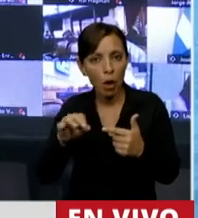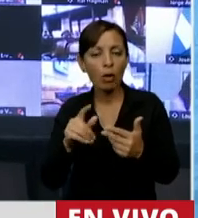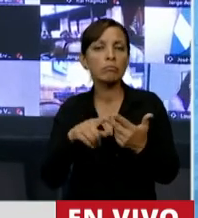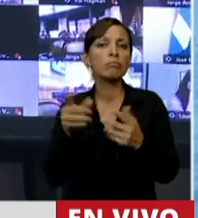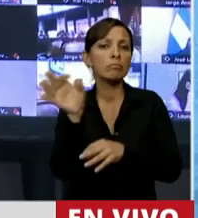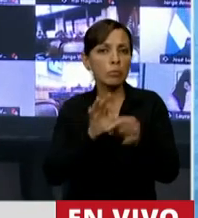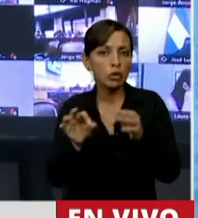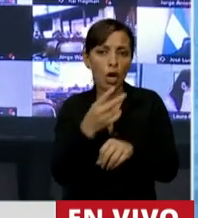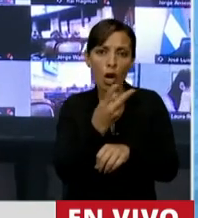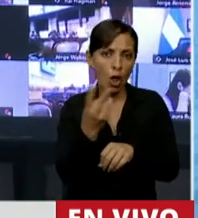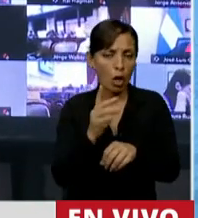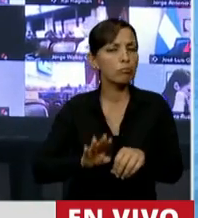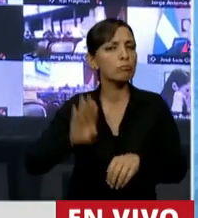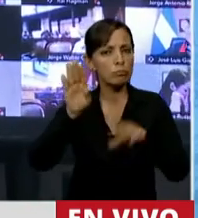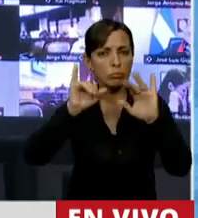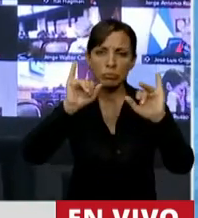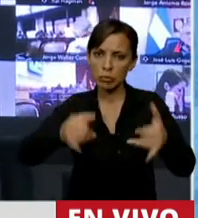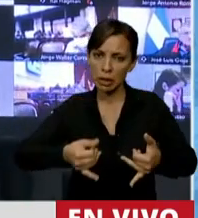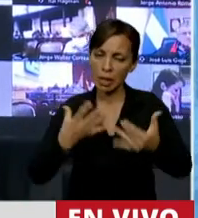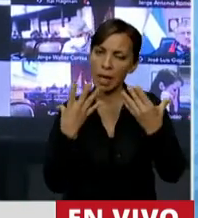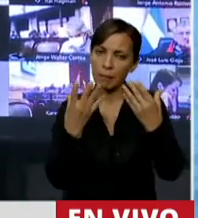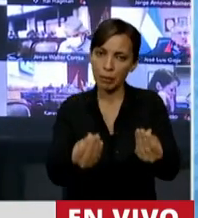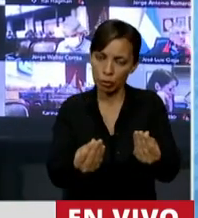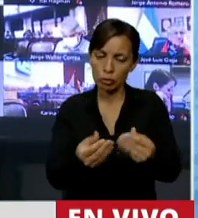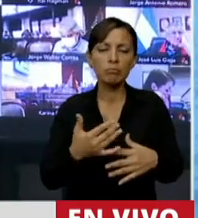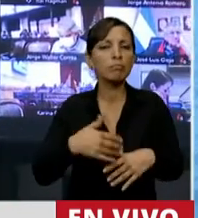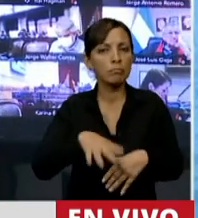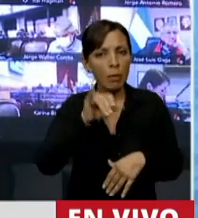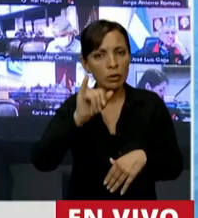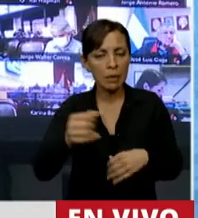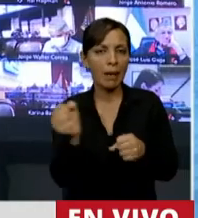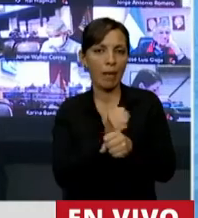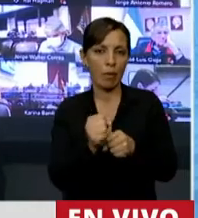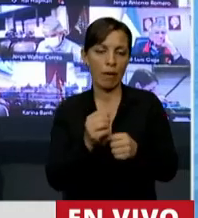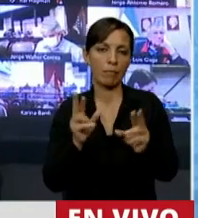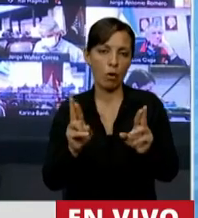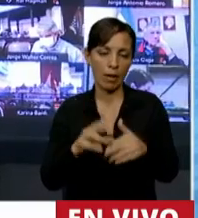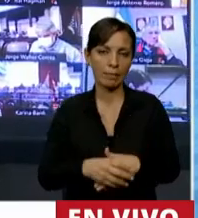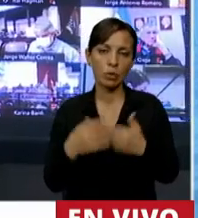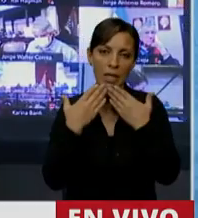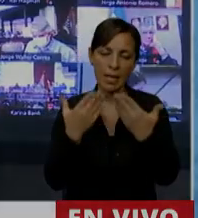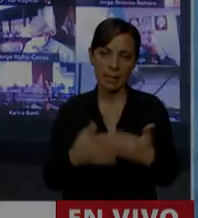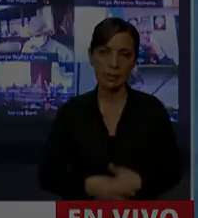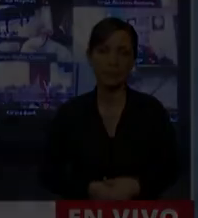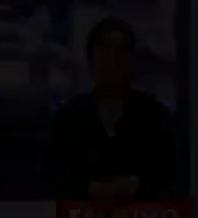las dos manos lo vamos a levantar en el Día de la Militancia, las vamos a levantar para aprobarlo. Muchas gracias, señor presidente. Gracias, diputado.